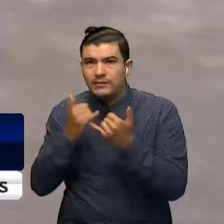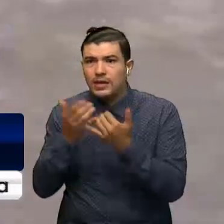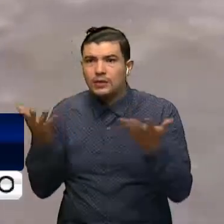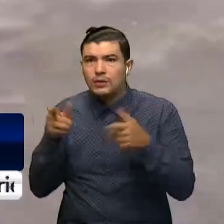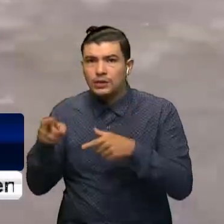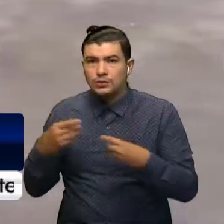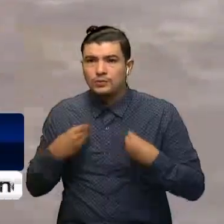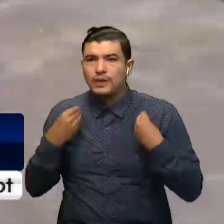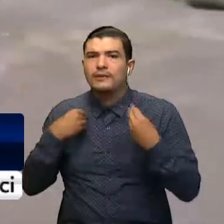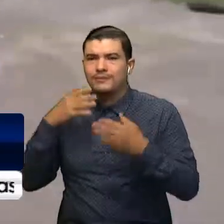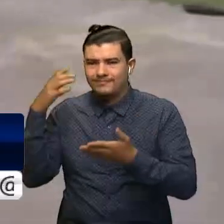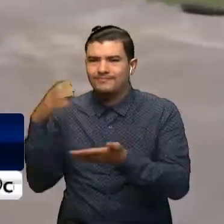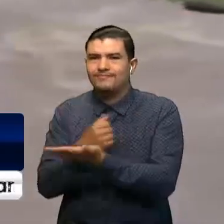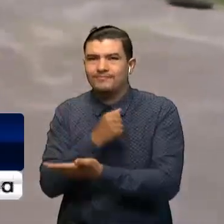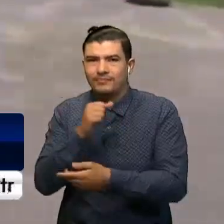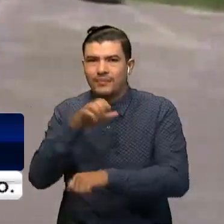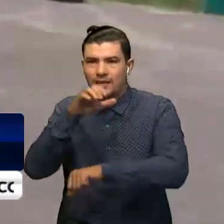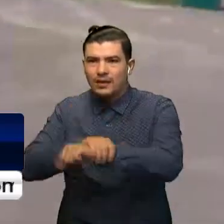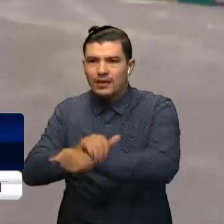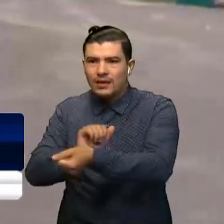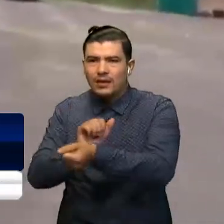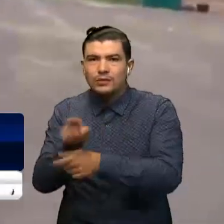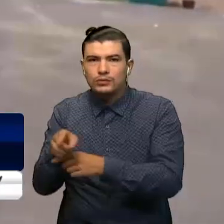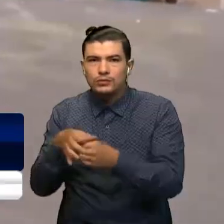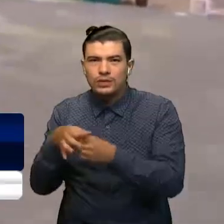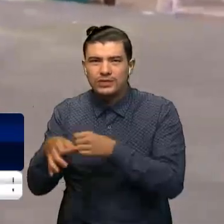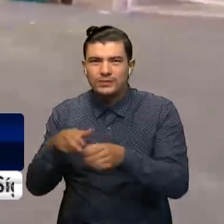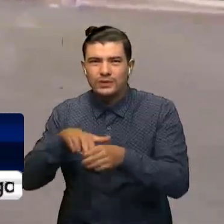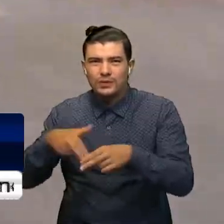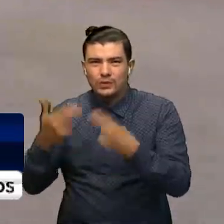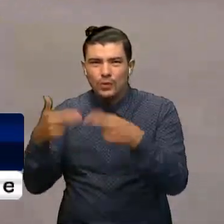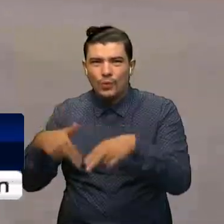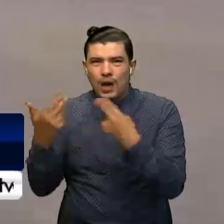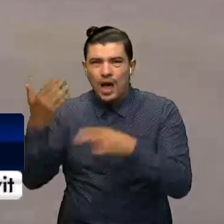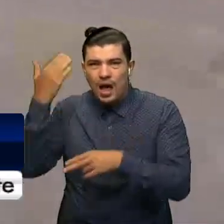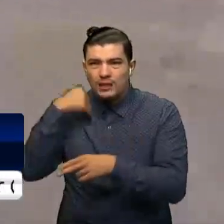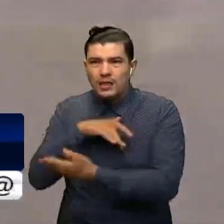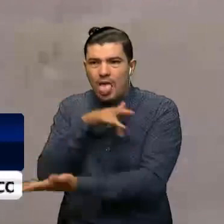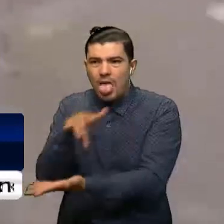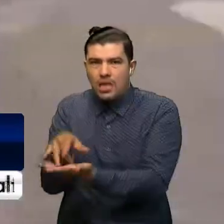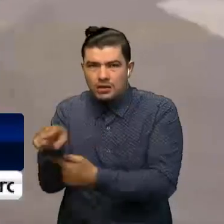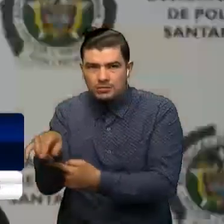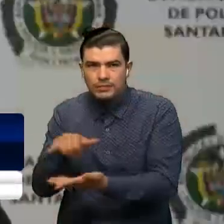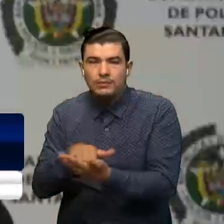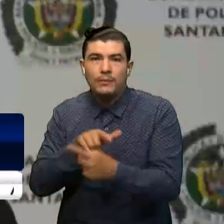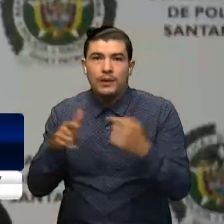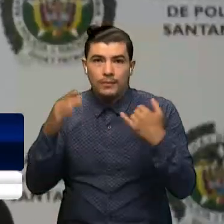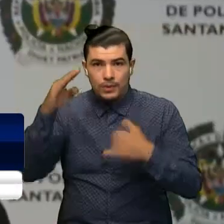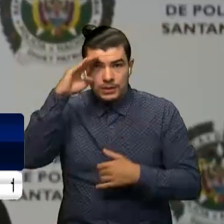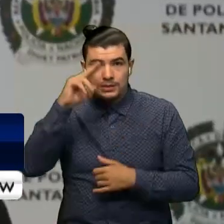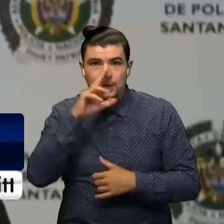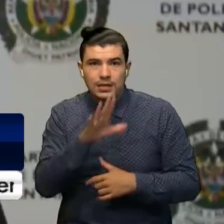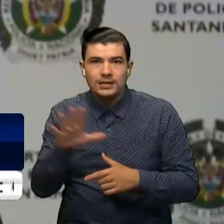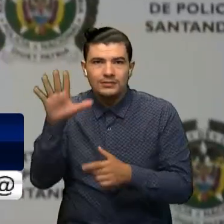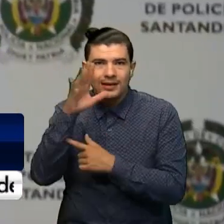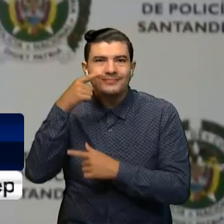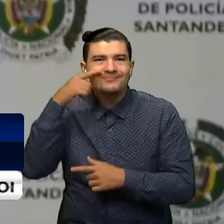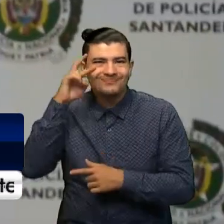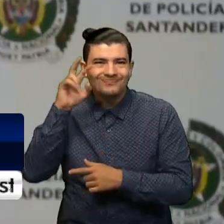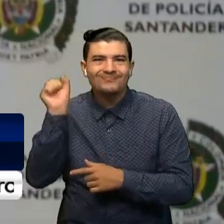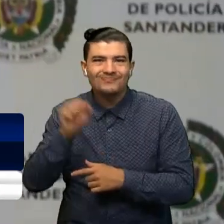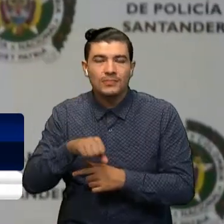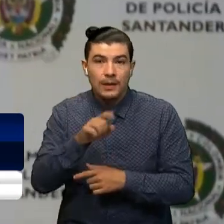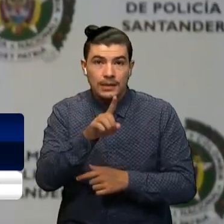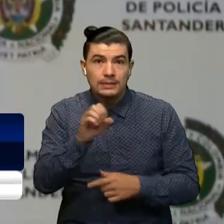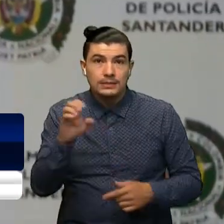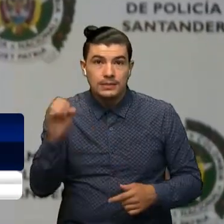policía logró encontrarlo en la terminal de transporte de turba hasta donde había llegado en el marco del plan choque cien días el que la hace la paga